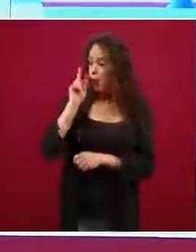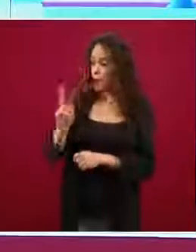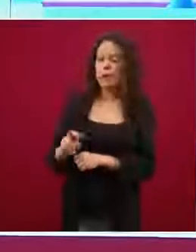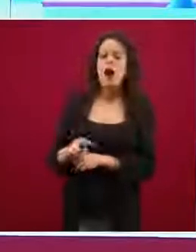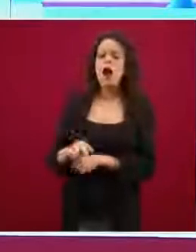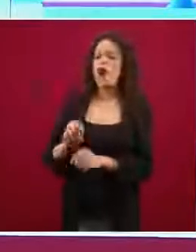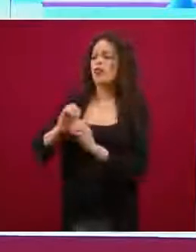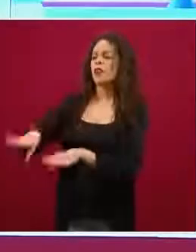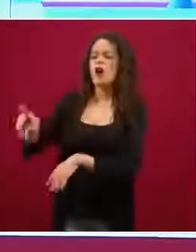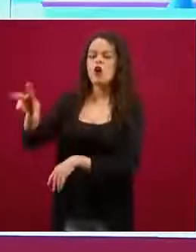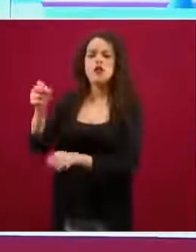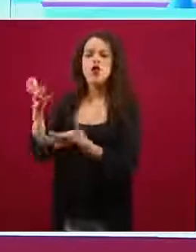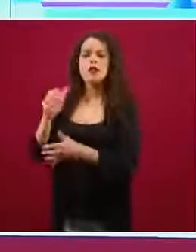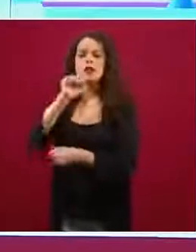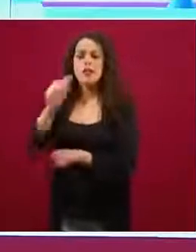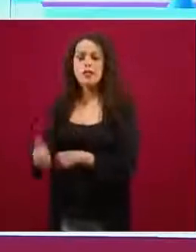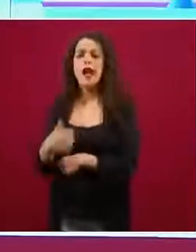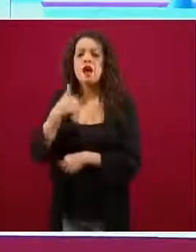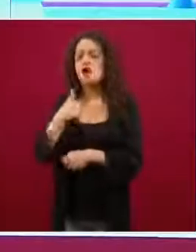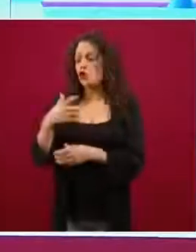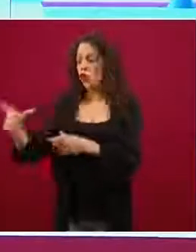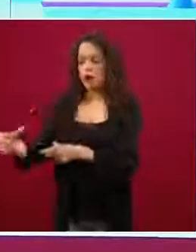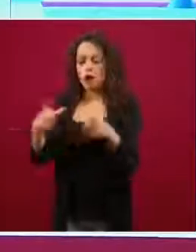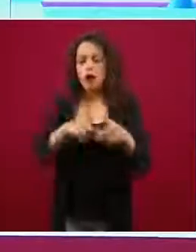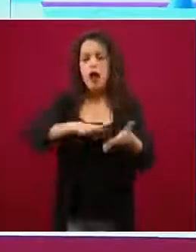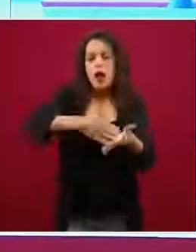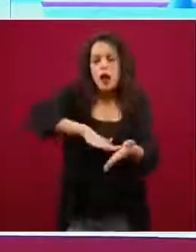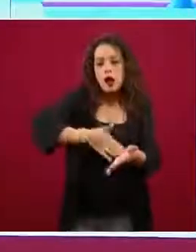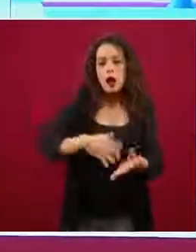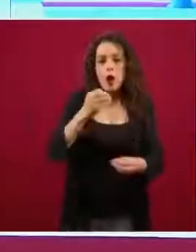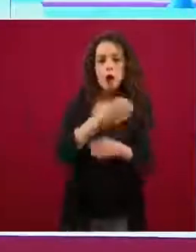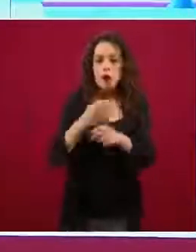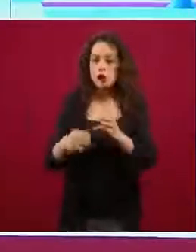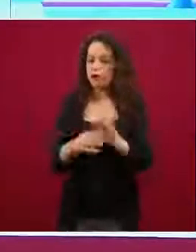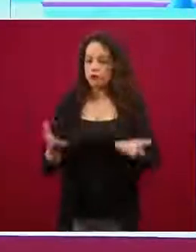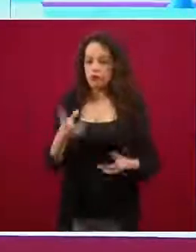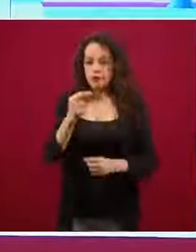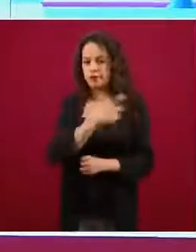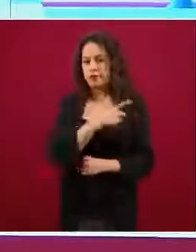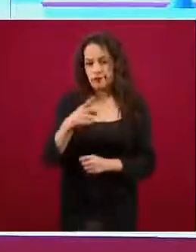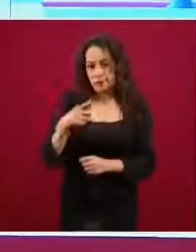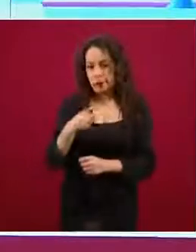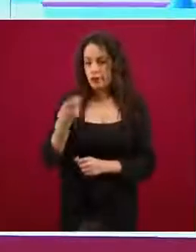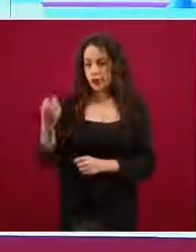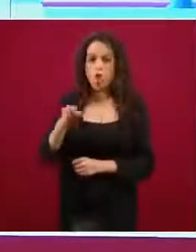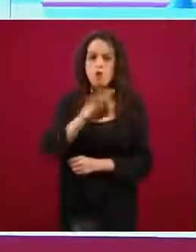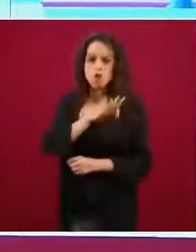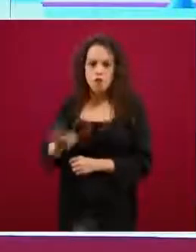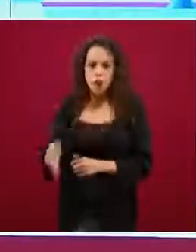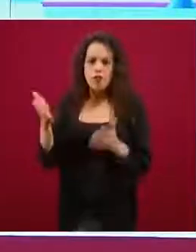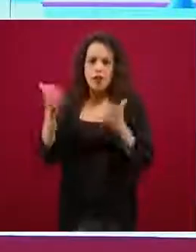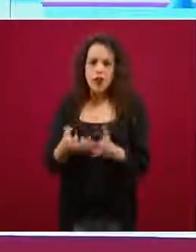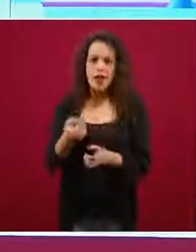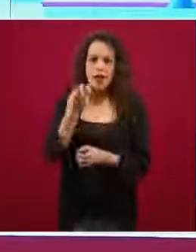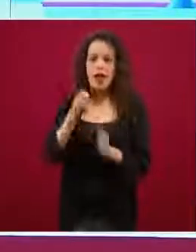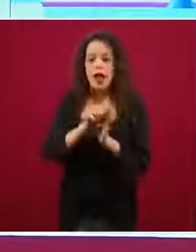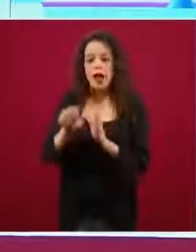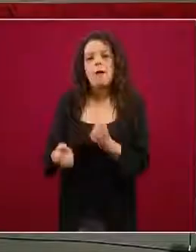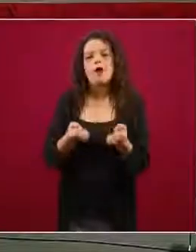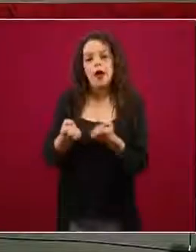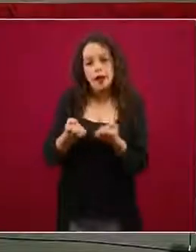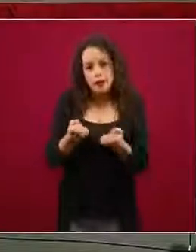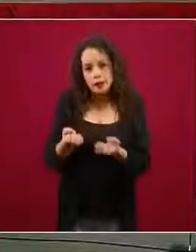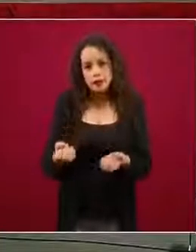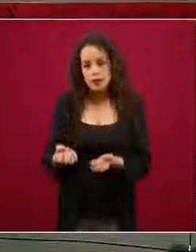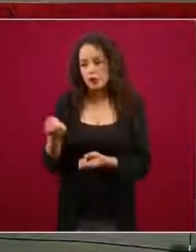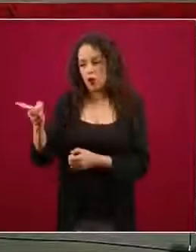necesitamos colaborar dentro de la casa y si es posible, esto funciona muy bien como ejercicio físico. Ahora voy a hablar